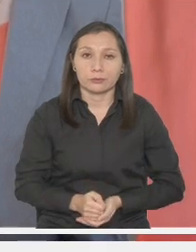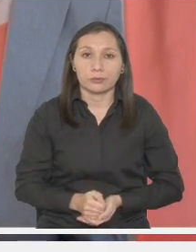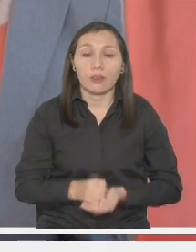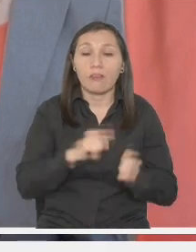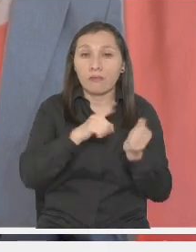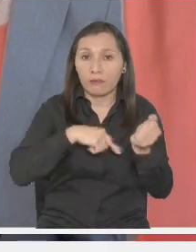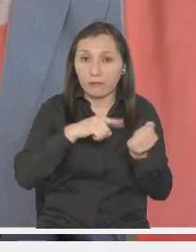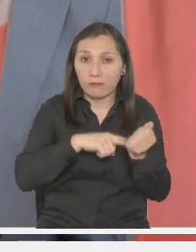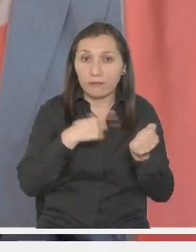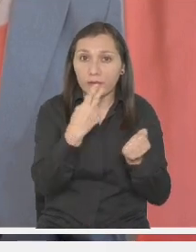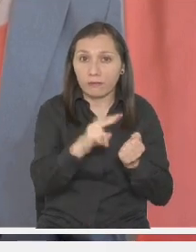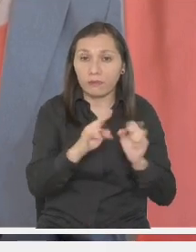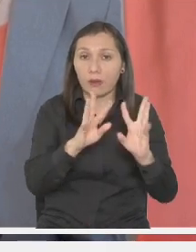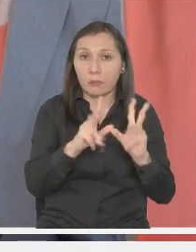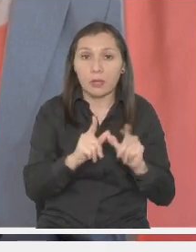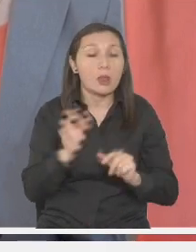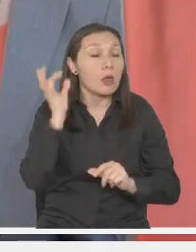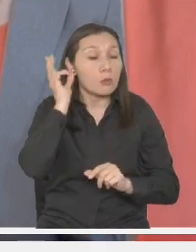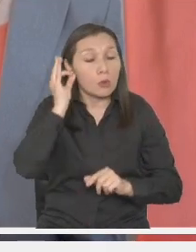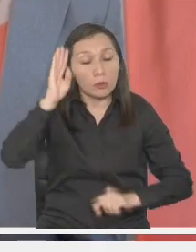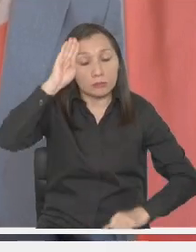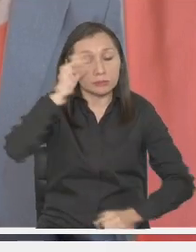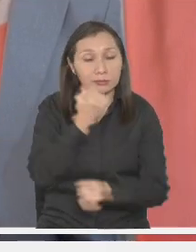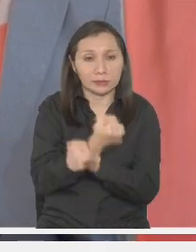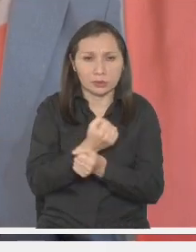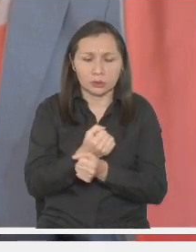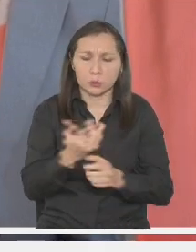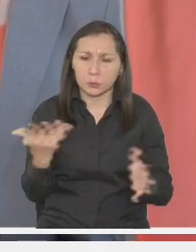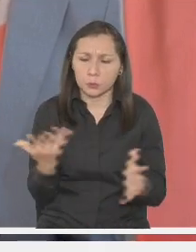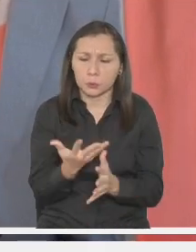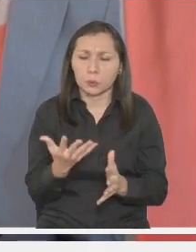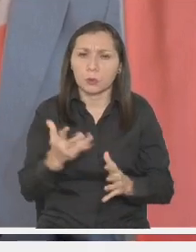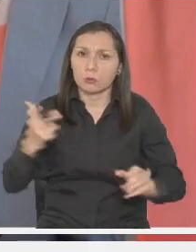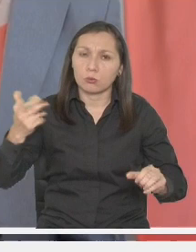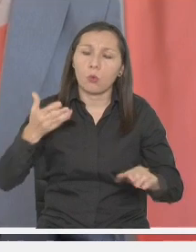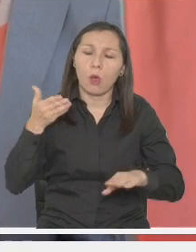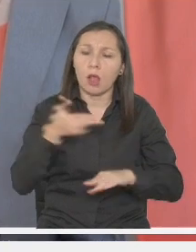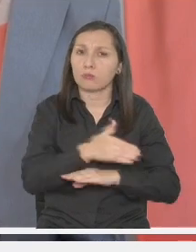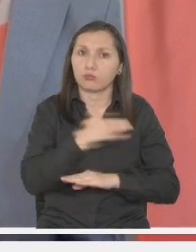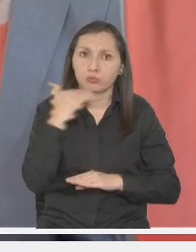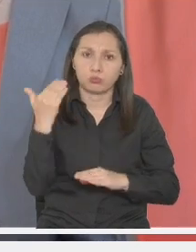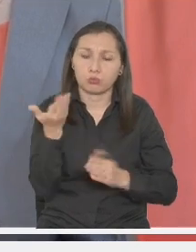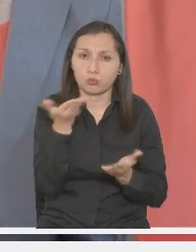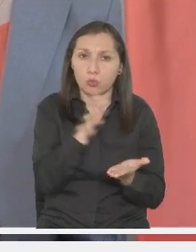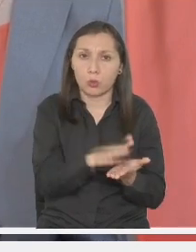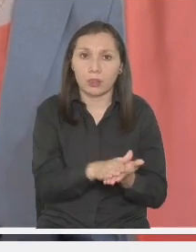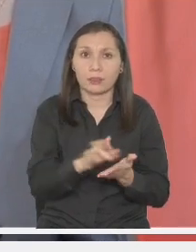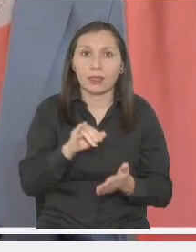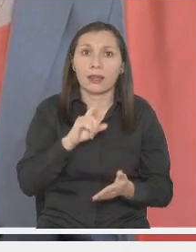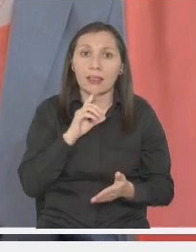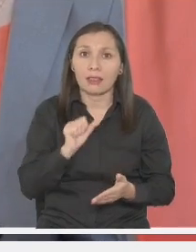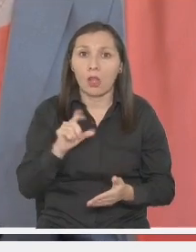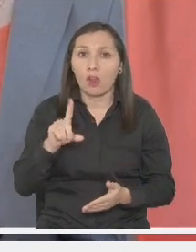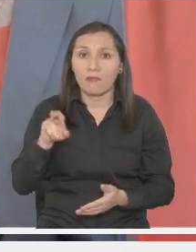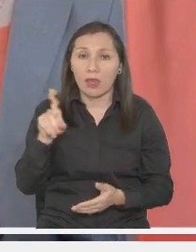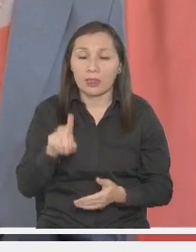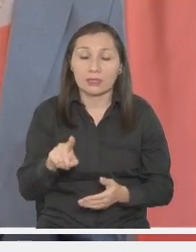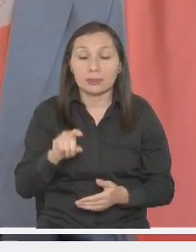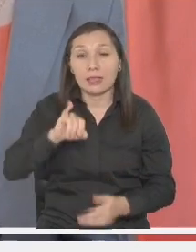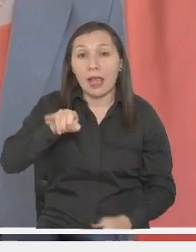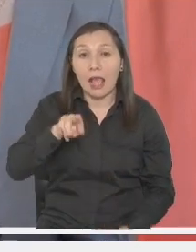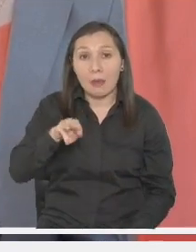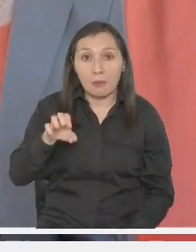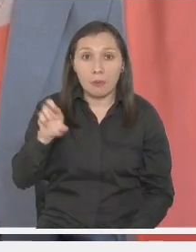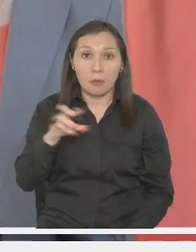la familia de la sargento vilmente asesinada Rita Olivares, con Jaime, el padre de sus